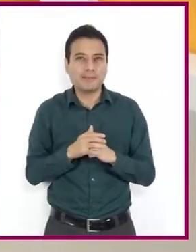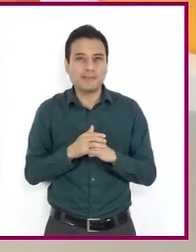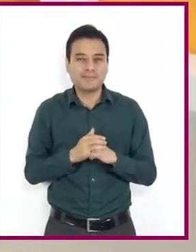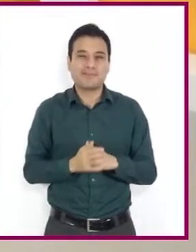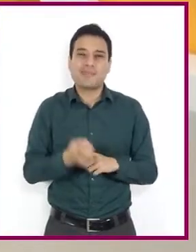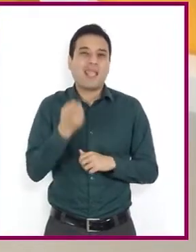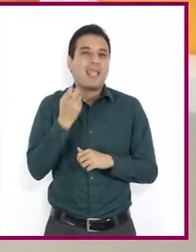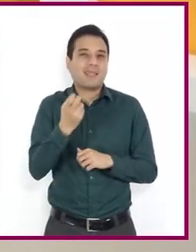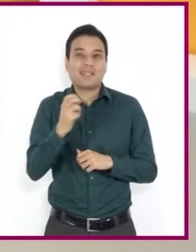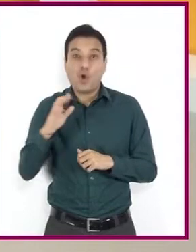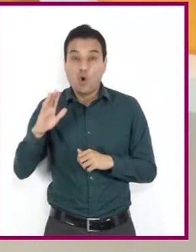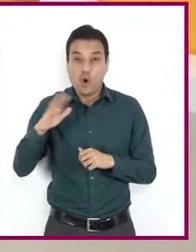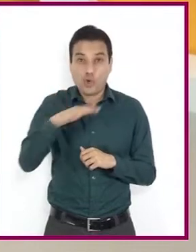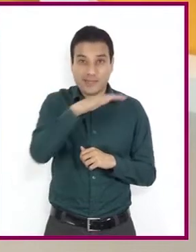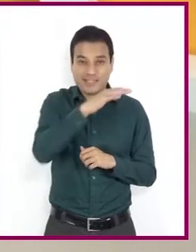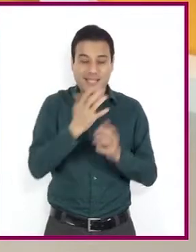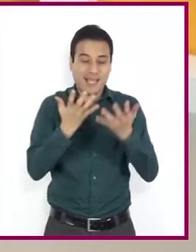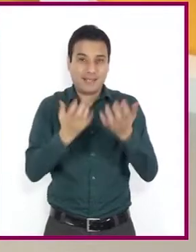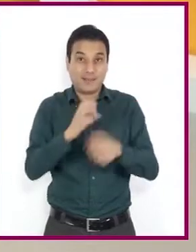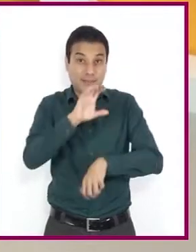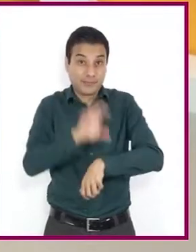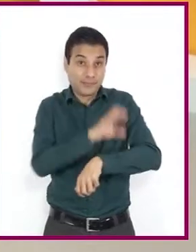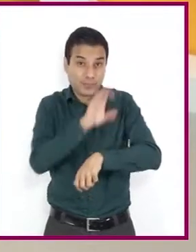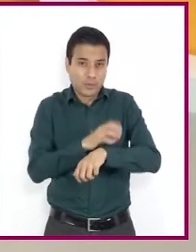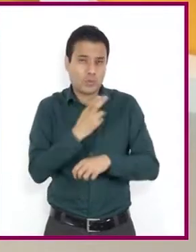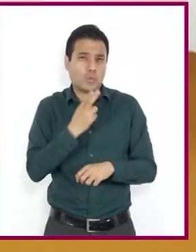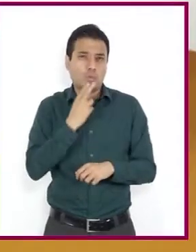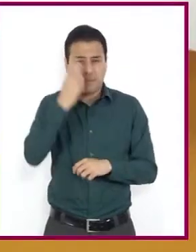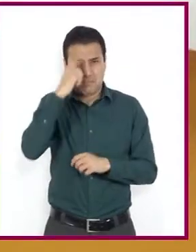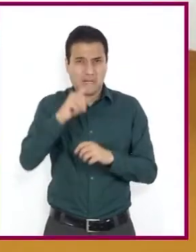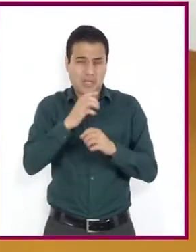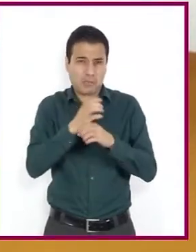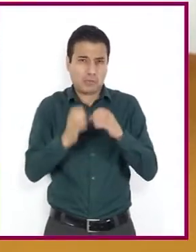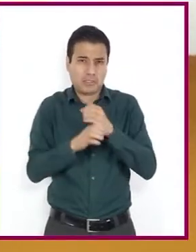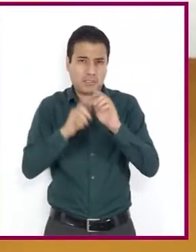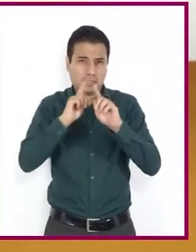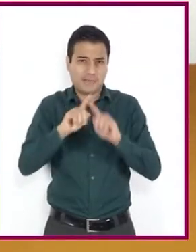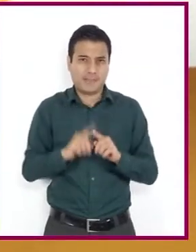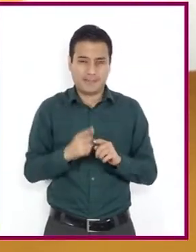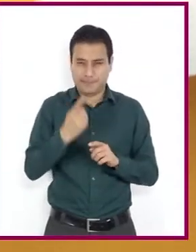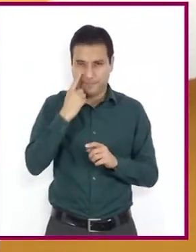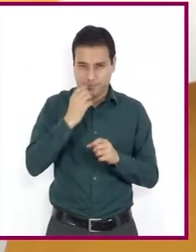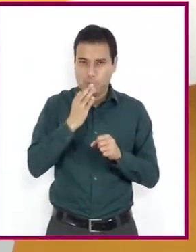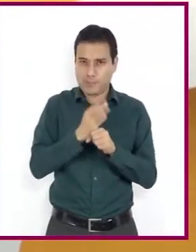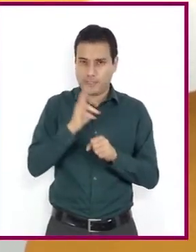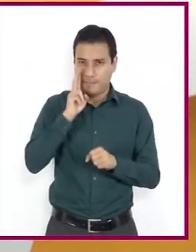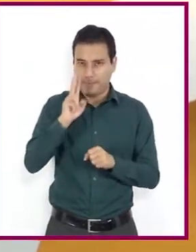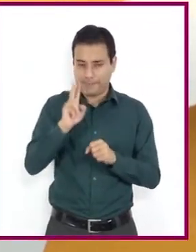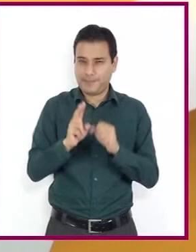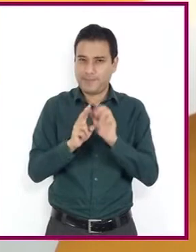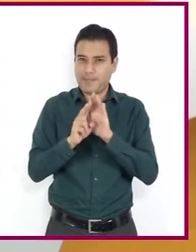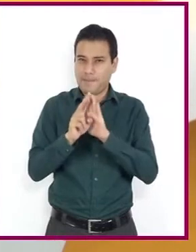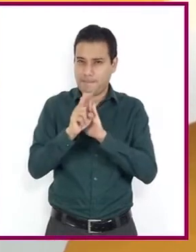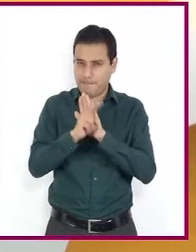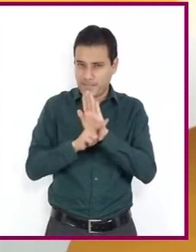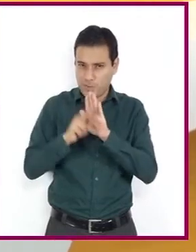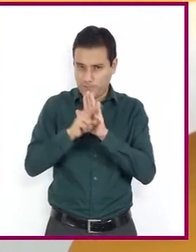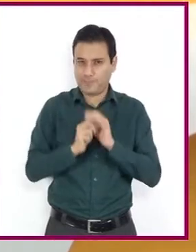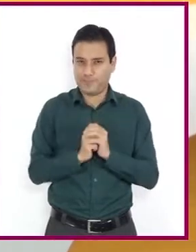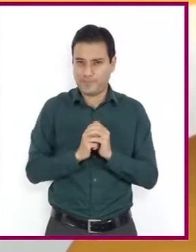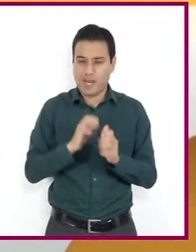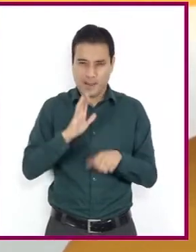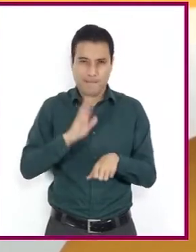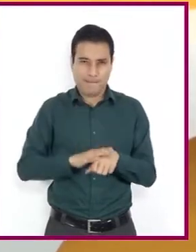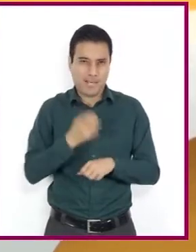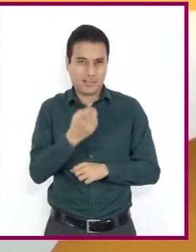ondas electromagnéticas se utilizan de diversas formas. Los invitamos a ver el siguiente material para